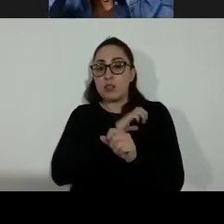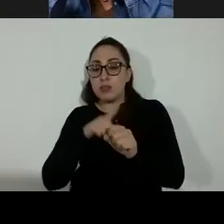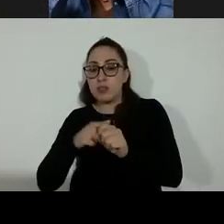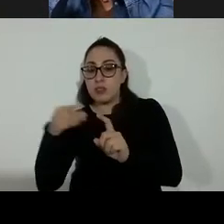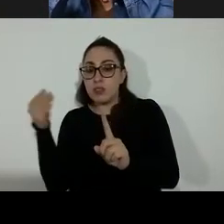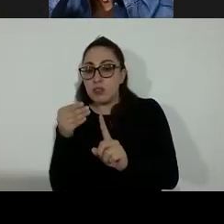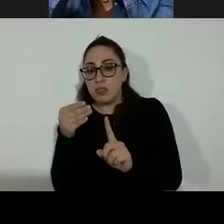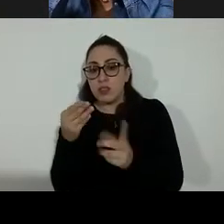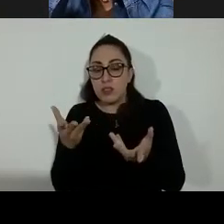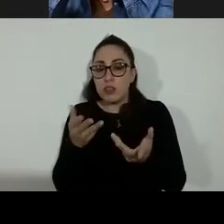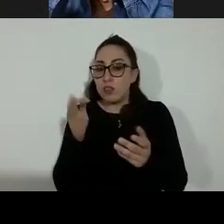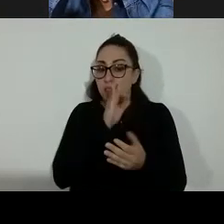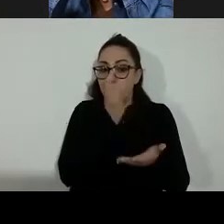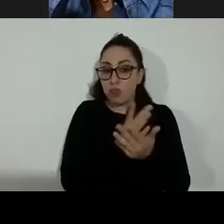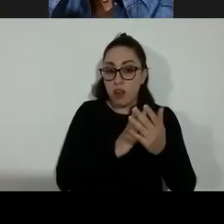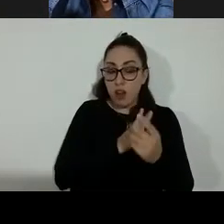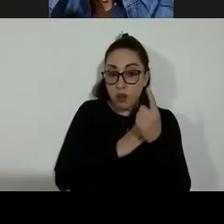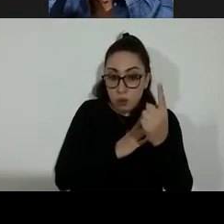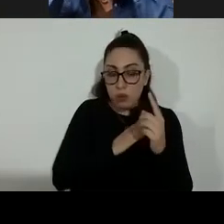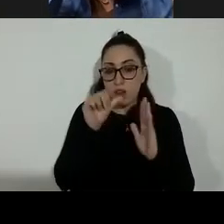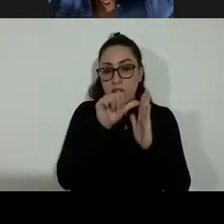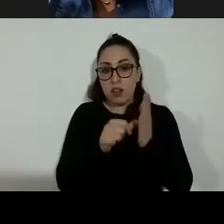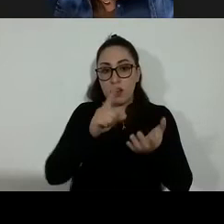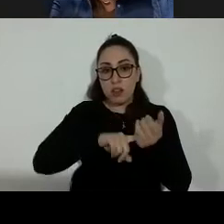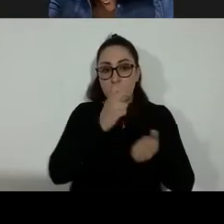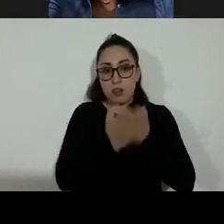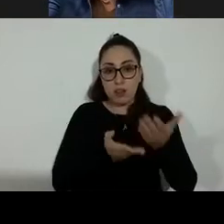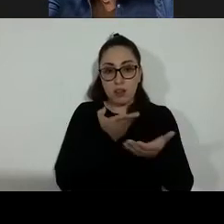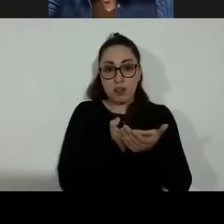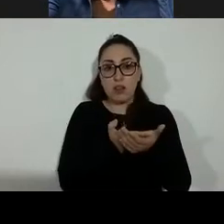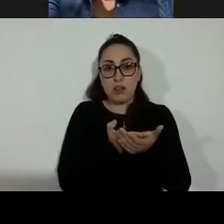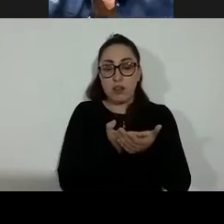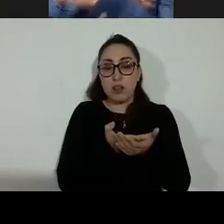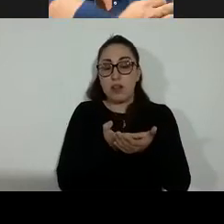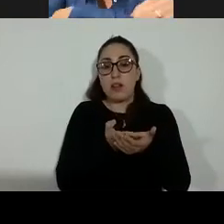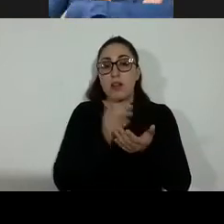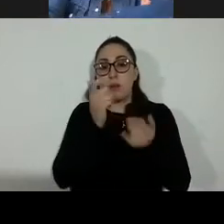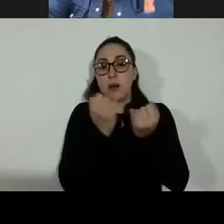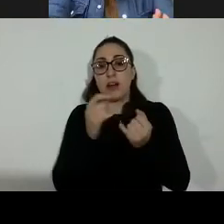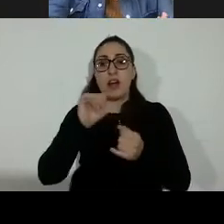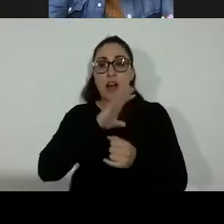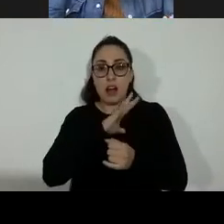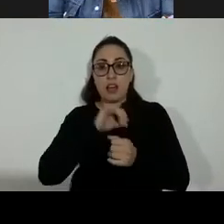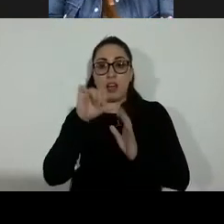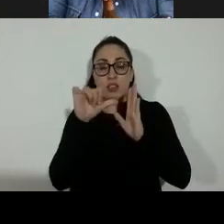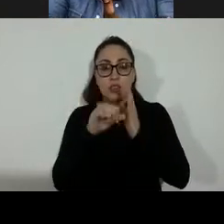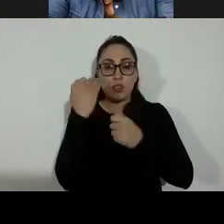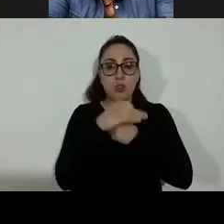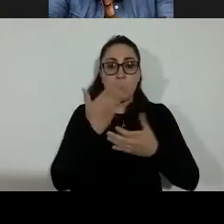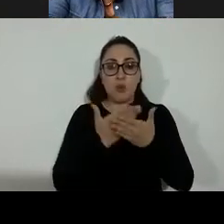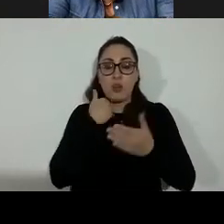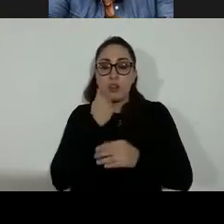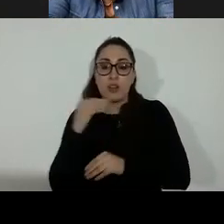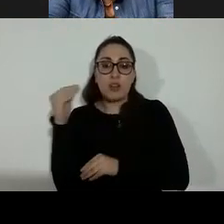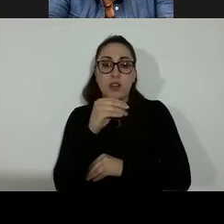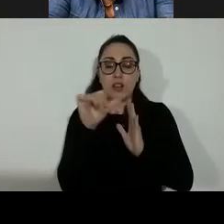un artículo, porque cuando hablamos de un artículo es del proyecto de dictamen y sus artículos transitorios. Lo que nosotros no estamos reservando es el